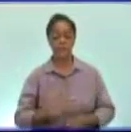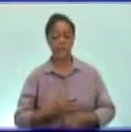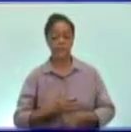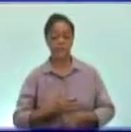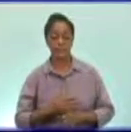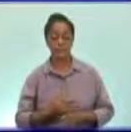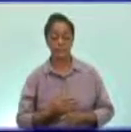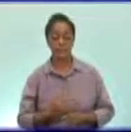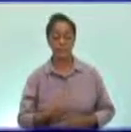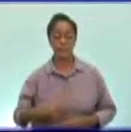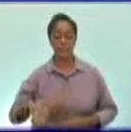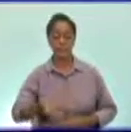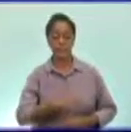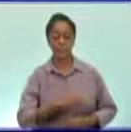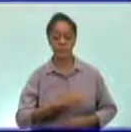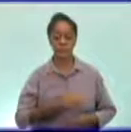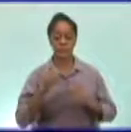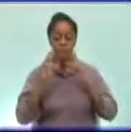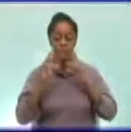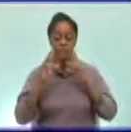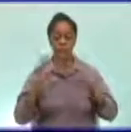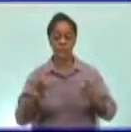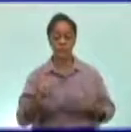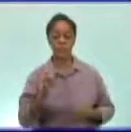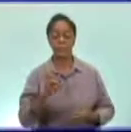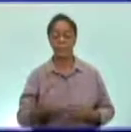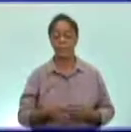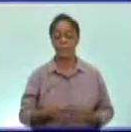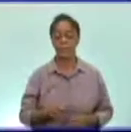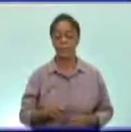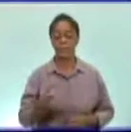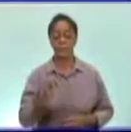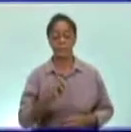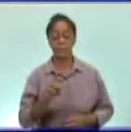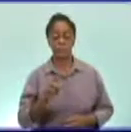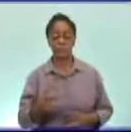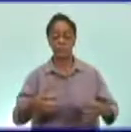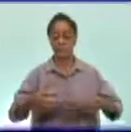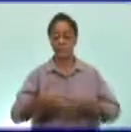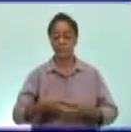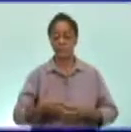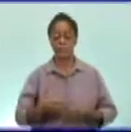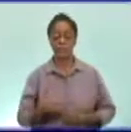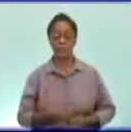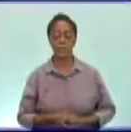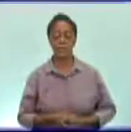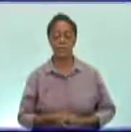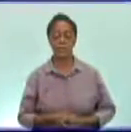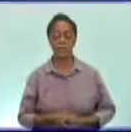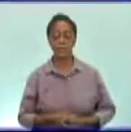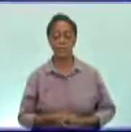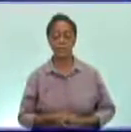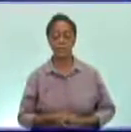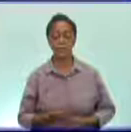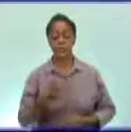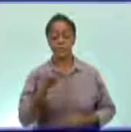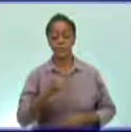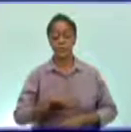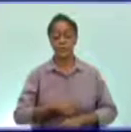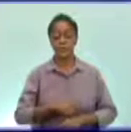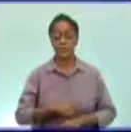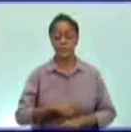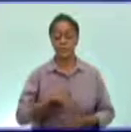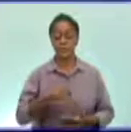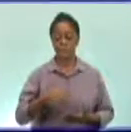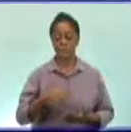diferentes, todos los seres vivos presentan unidad entre ellos. Les doy un minuto para que